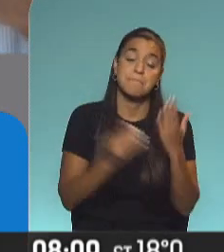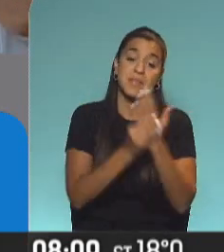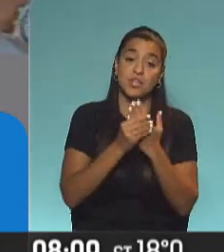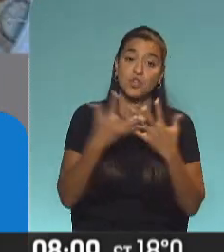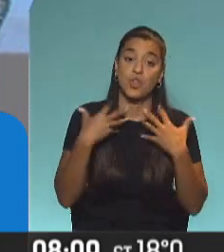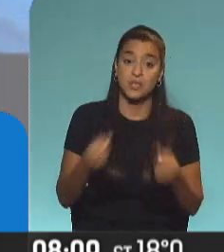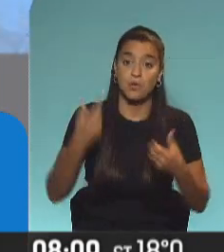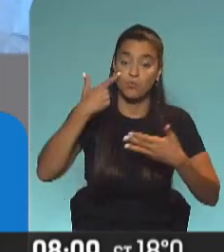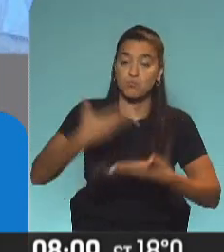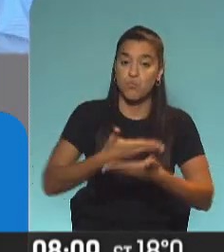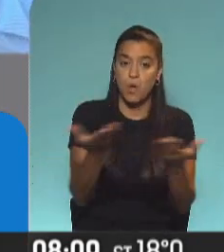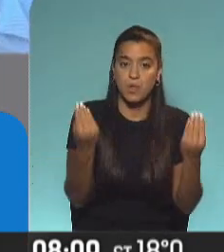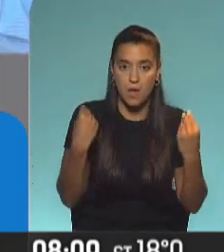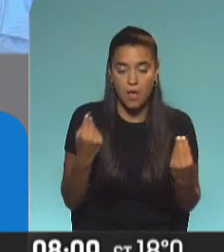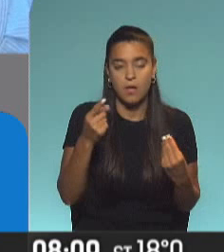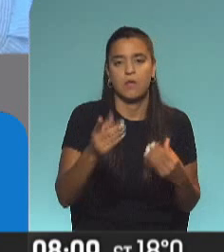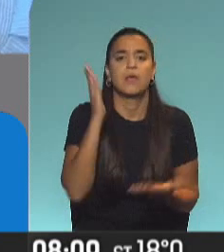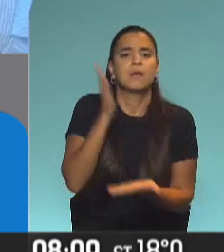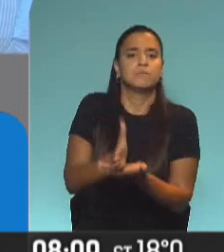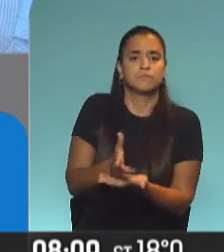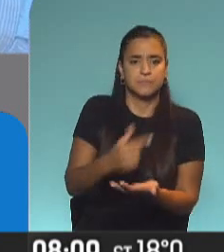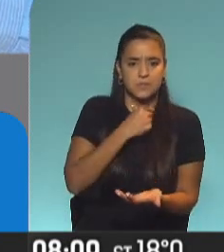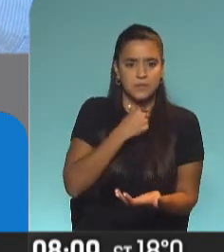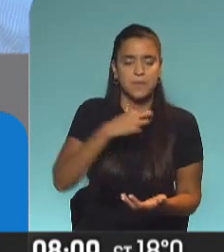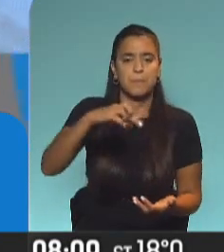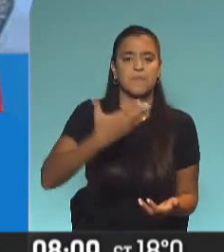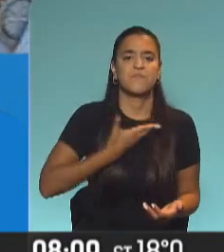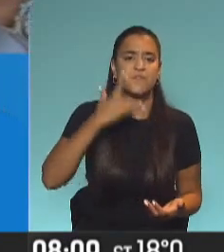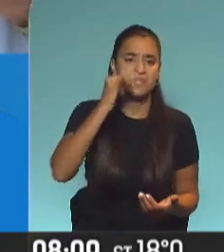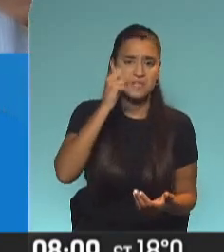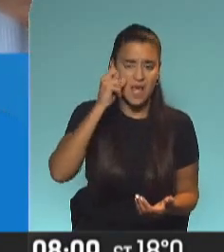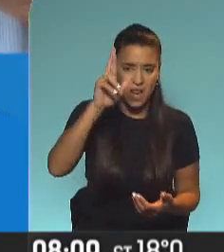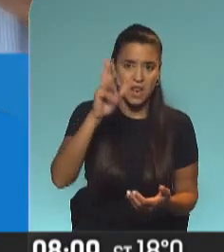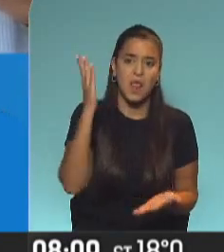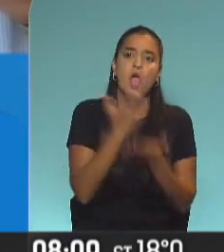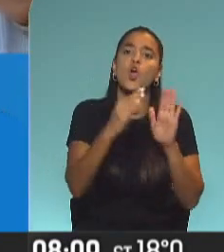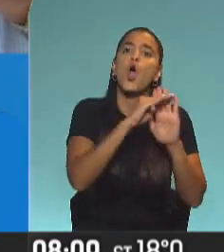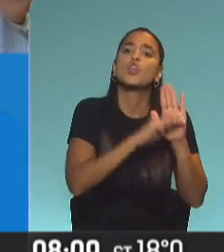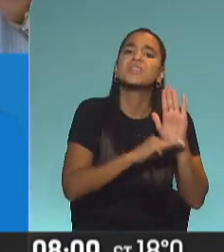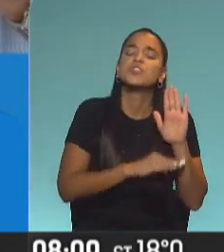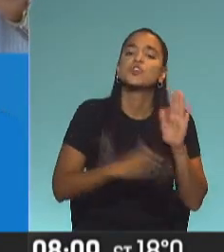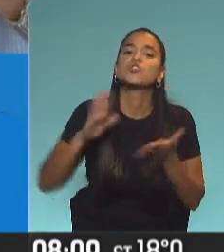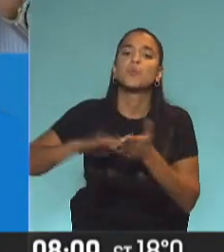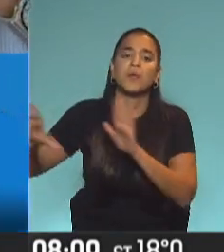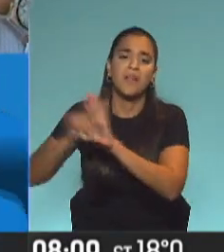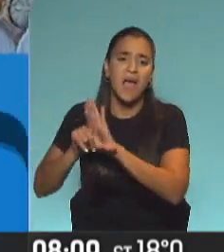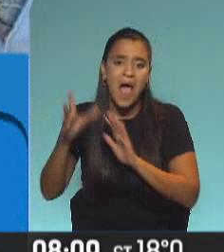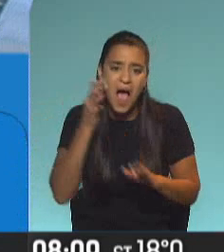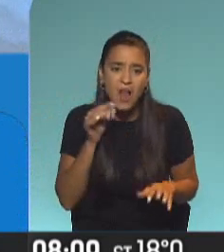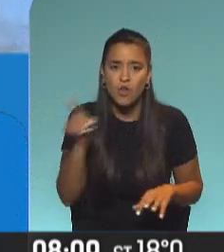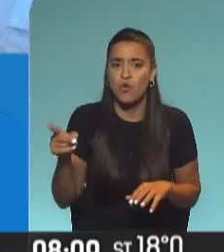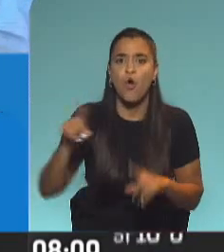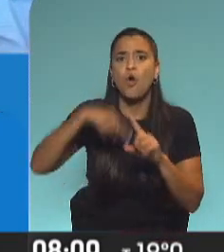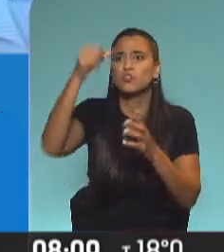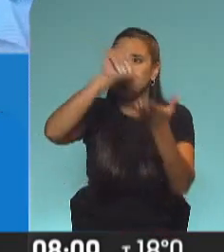Salud condiciones que le quiso imponer Pfizer a la República Argentina a nivel legislativo, algo que no ha hecho en